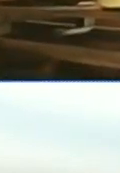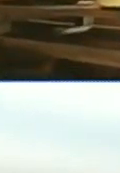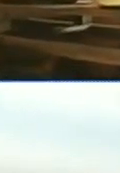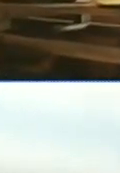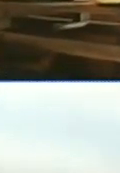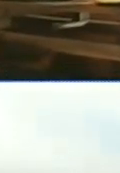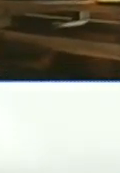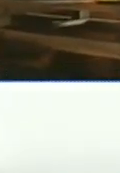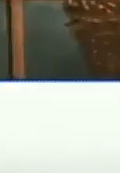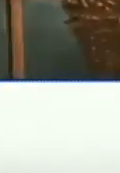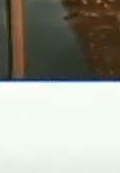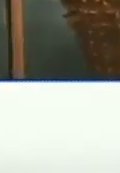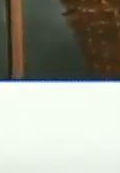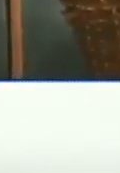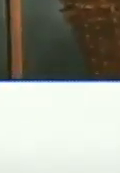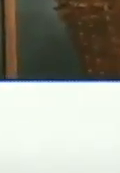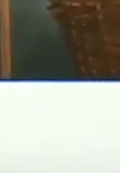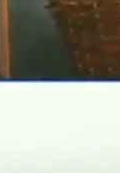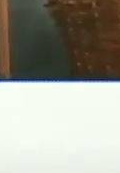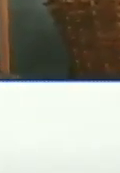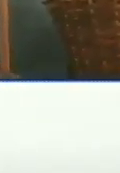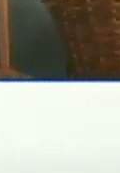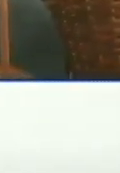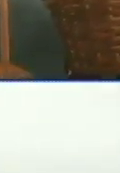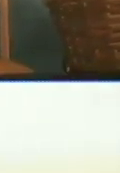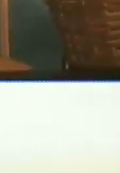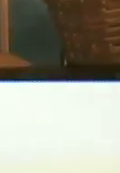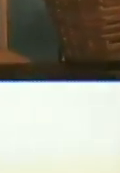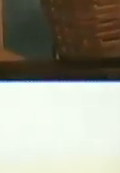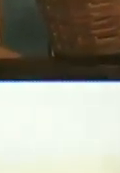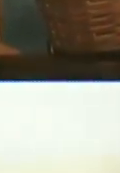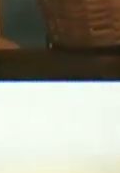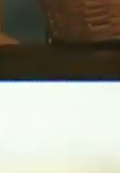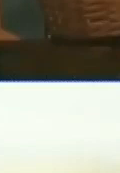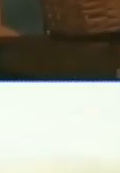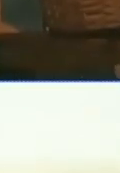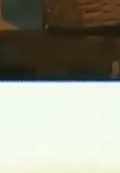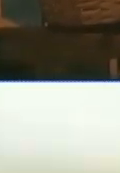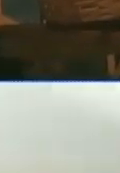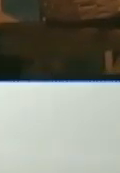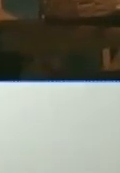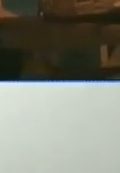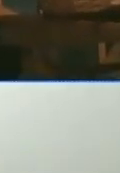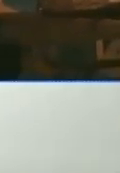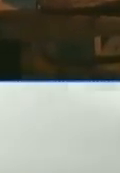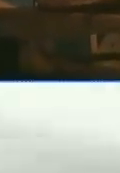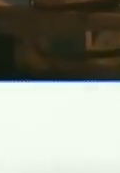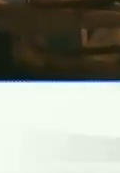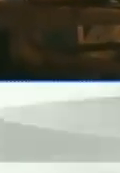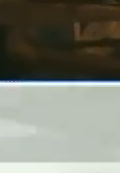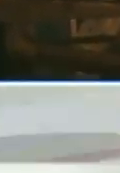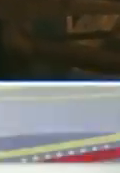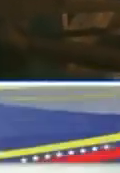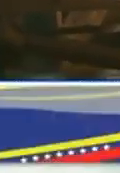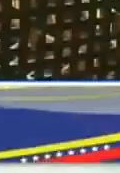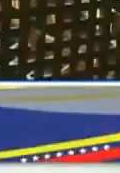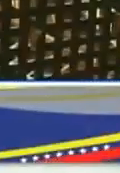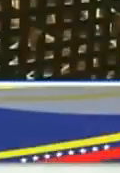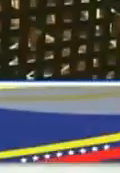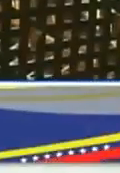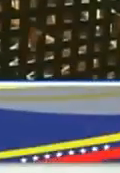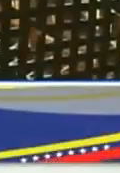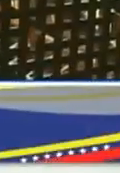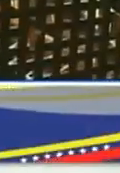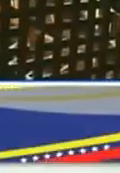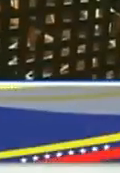Colombella, Colombia, el sueño de Colombia, que asumió y llevó a la práctica el libertador Simón Bolívar, viene de Francisco